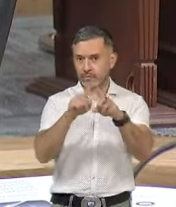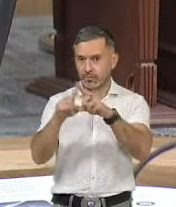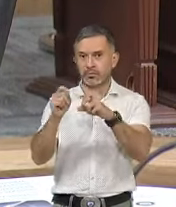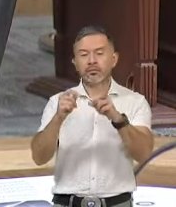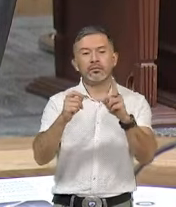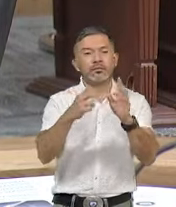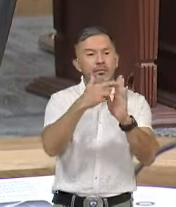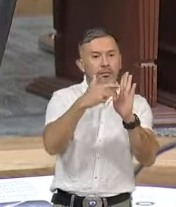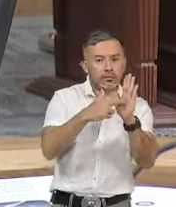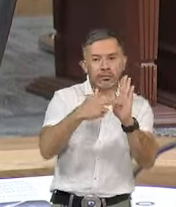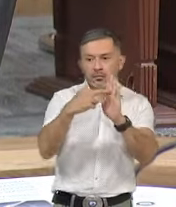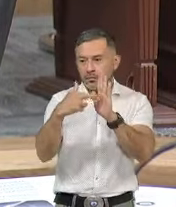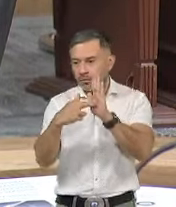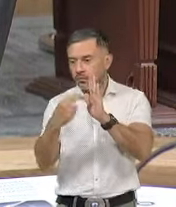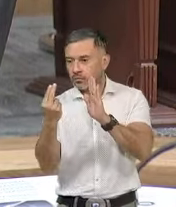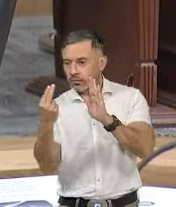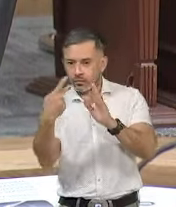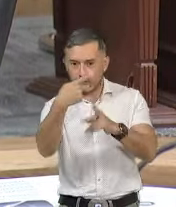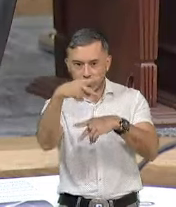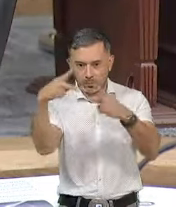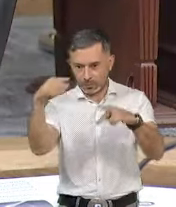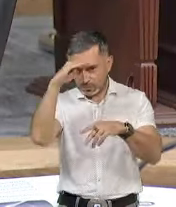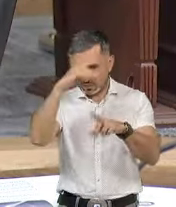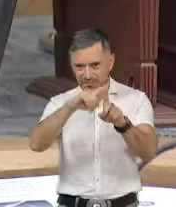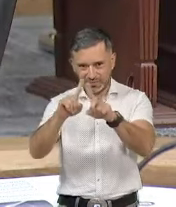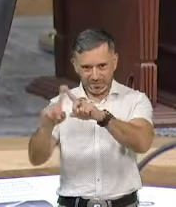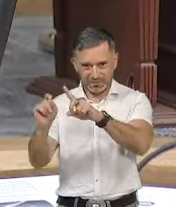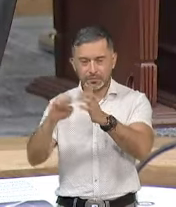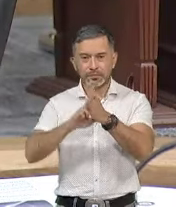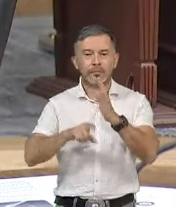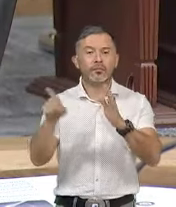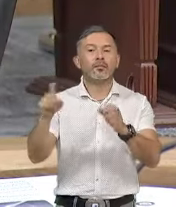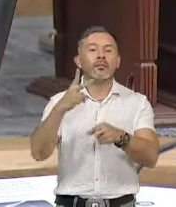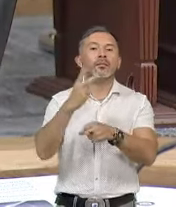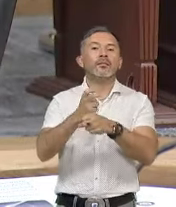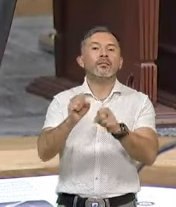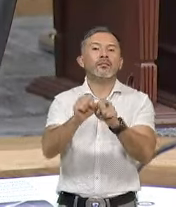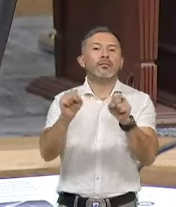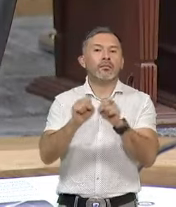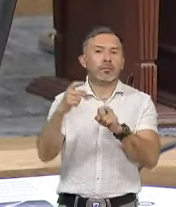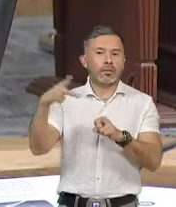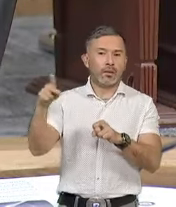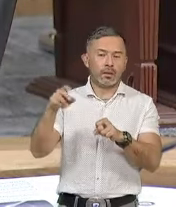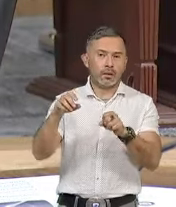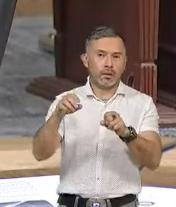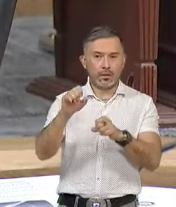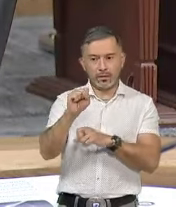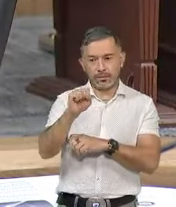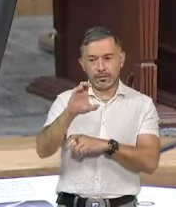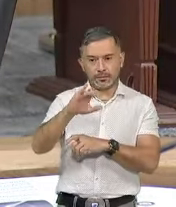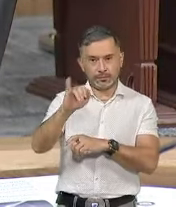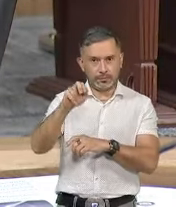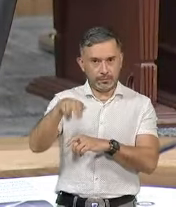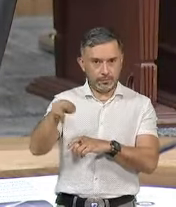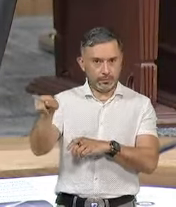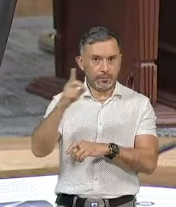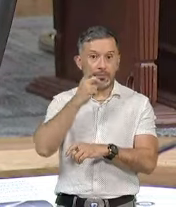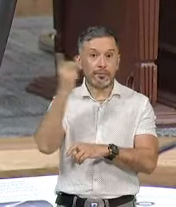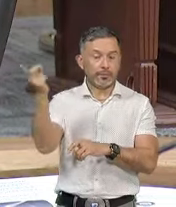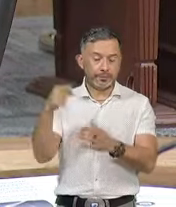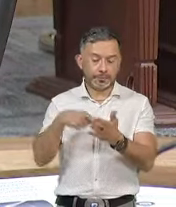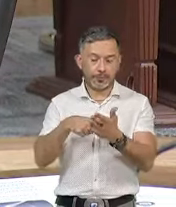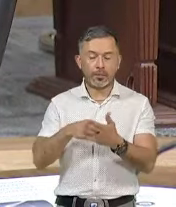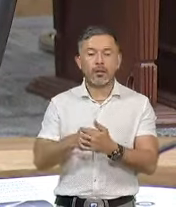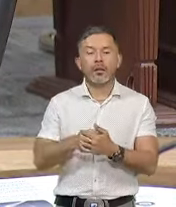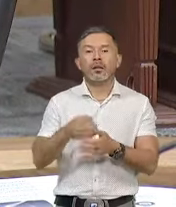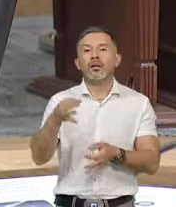criterios en donde se señalan por ejemplo la segunda sala de la suprema corte de justicia de la nación dicho ha señalado que